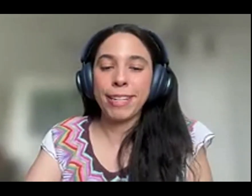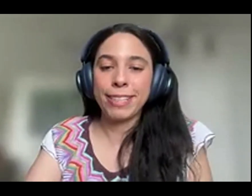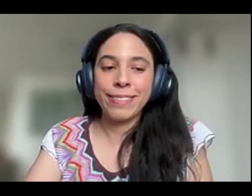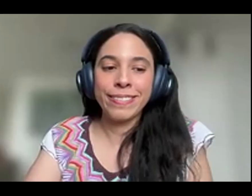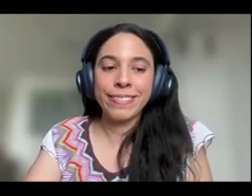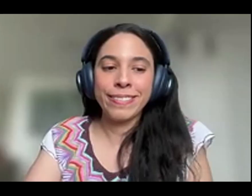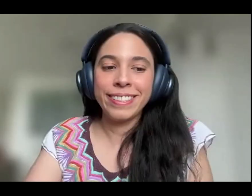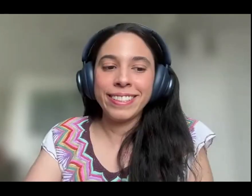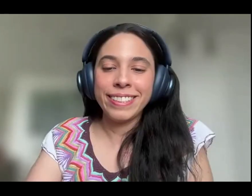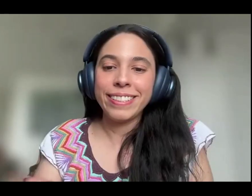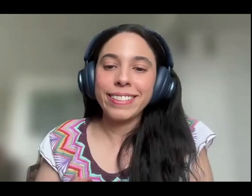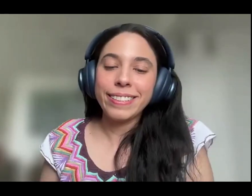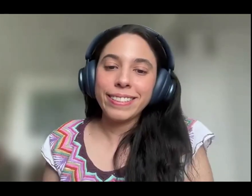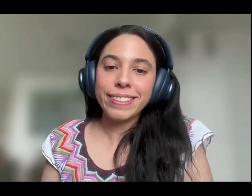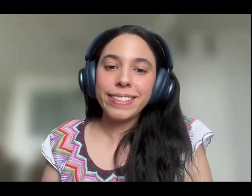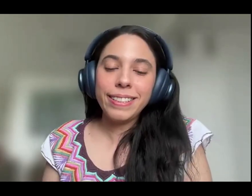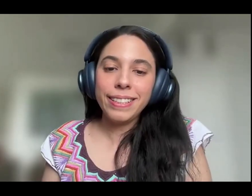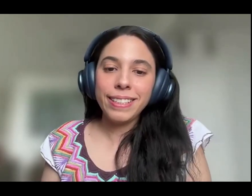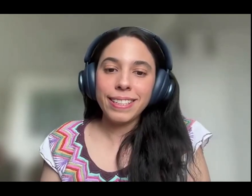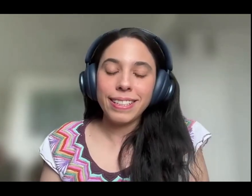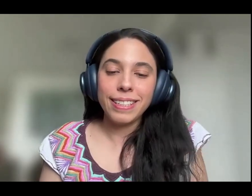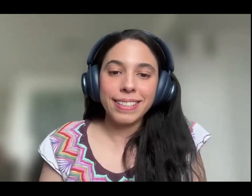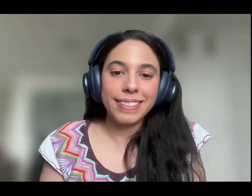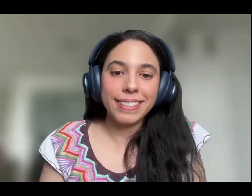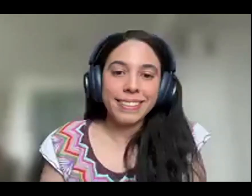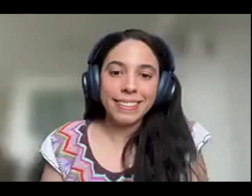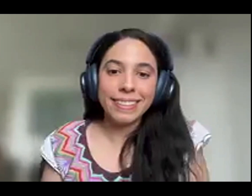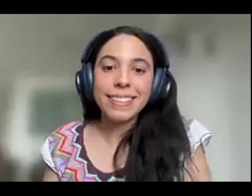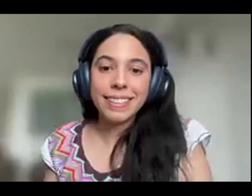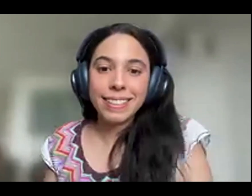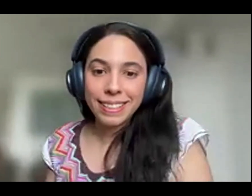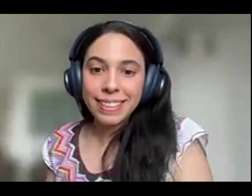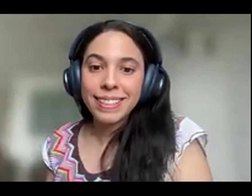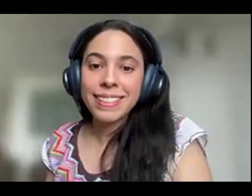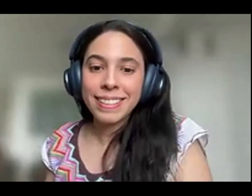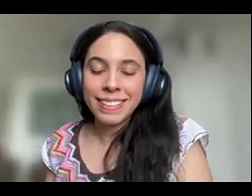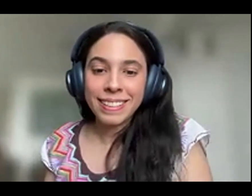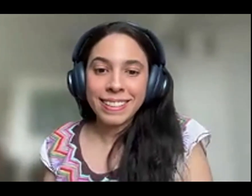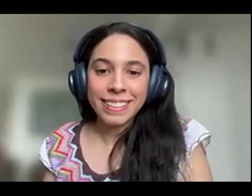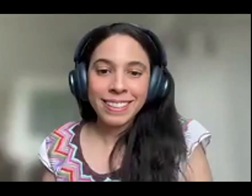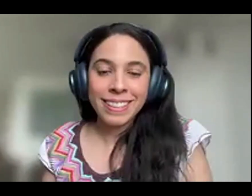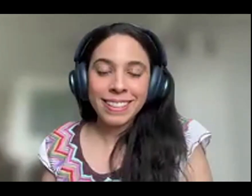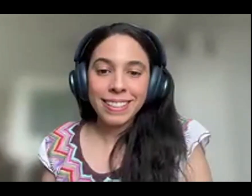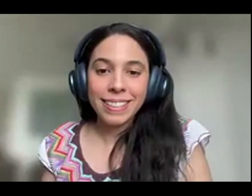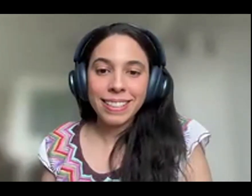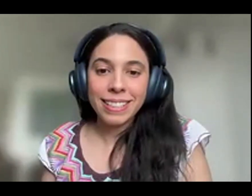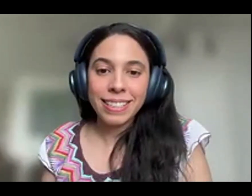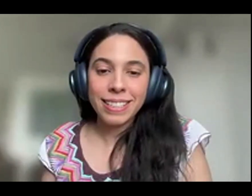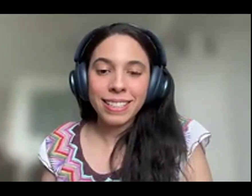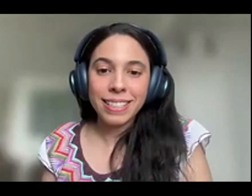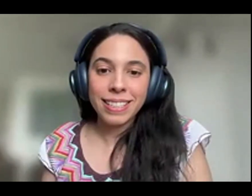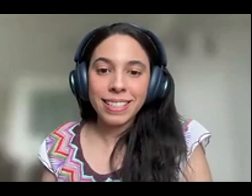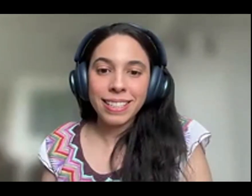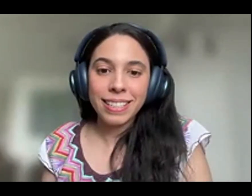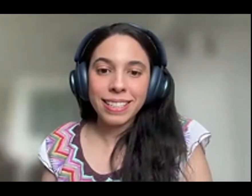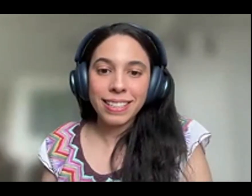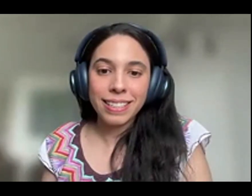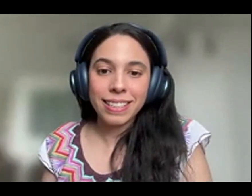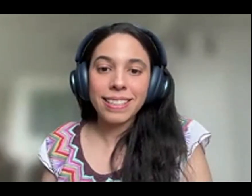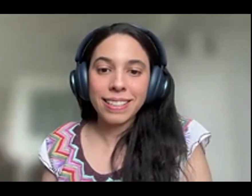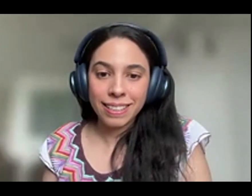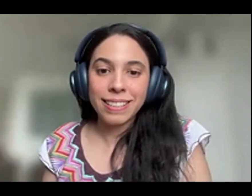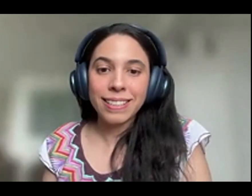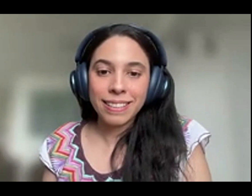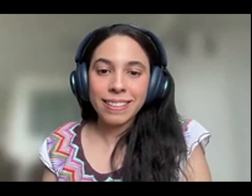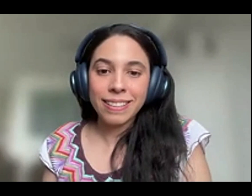Listo. Sí, perfecto. Entonces, el mío quedó así. Habito en esta espalda marchita que abrazo con mi pecho lleno de amistad. Me